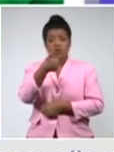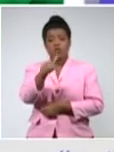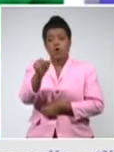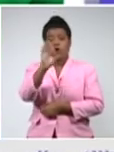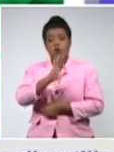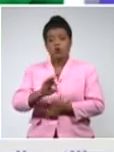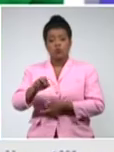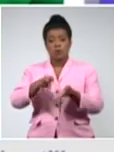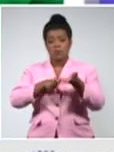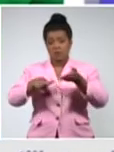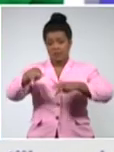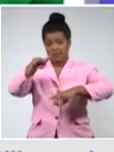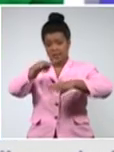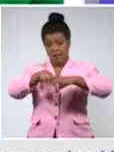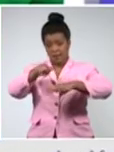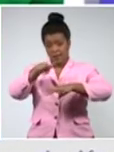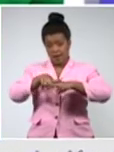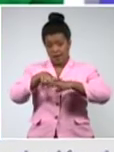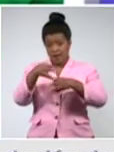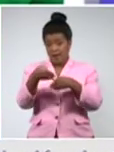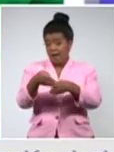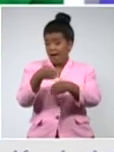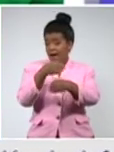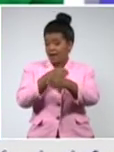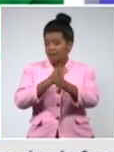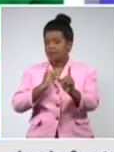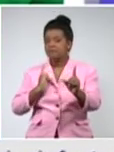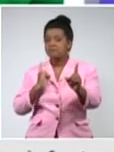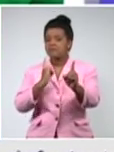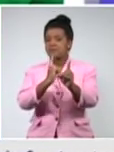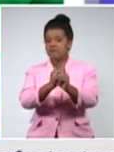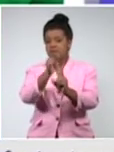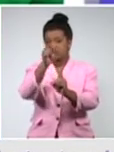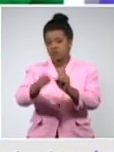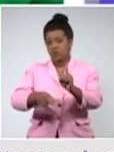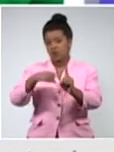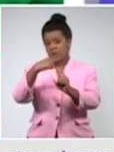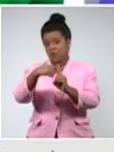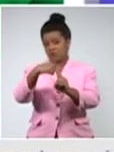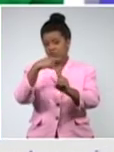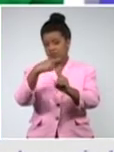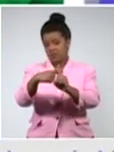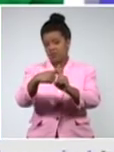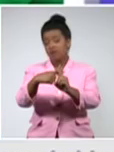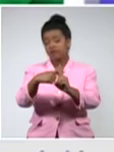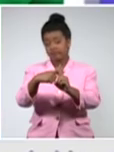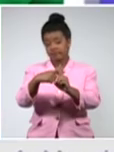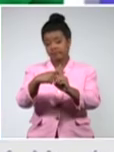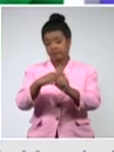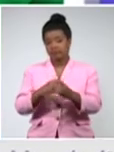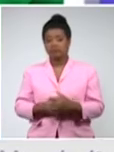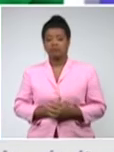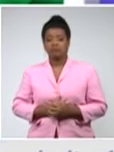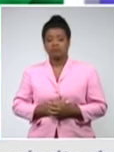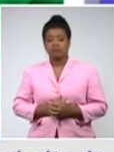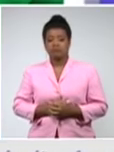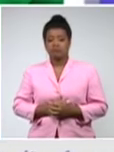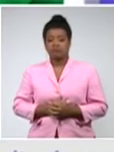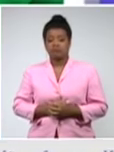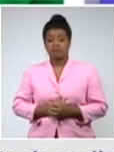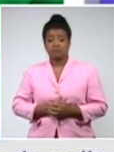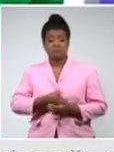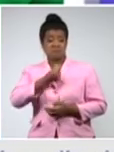La Habana, con el antecedente de ser contacto de un caso confirmado previamente, con algunas